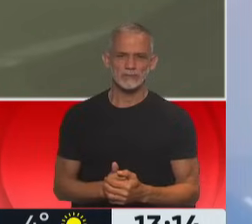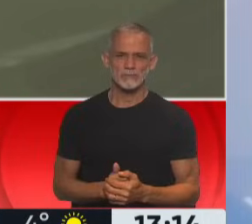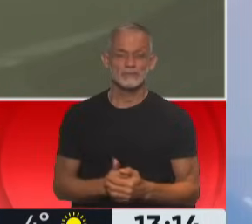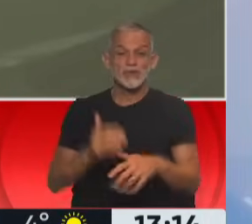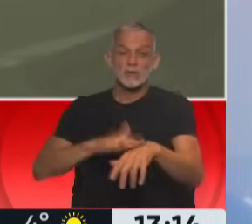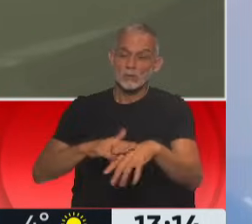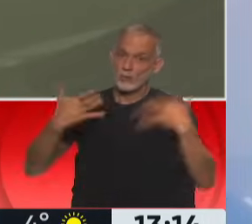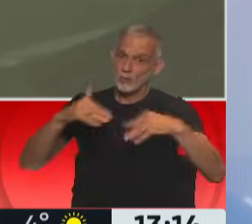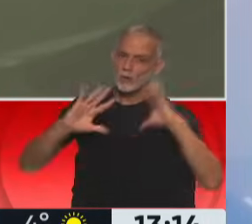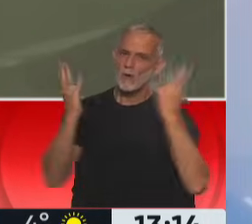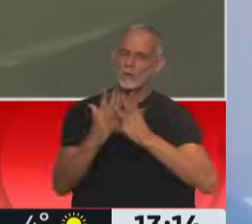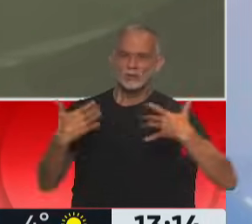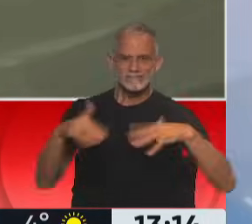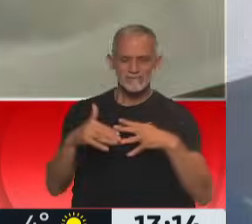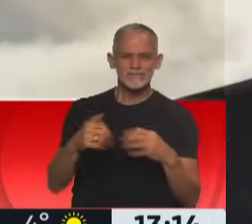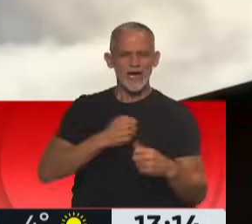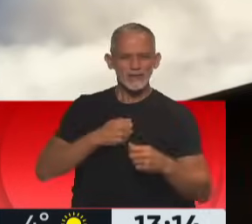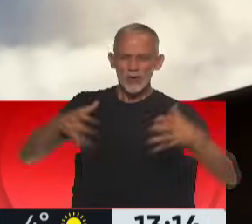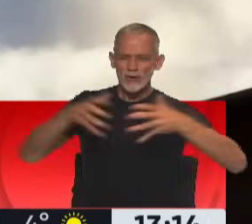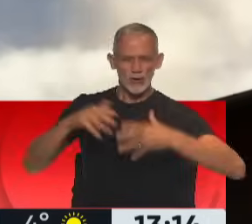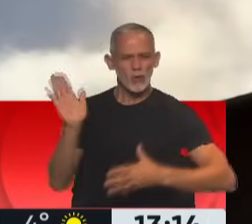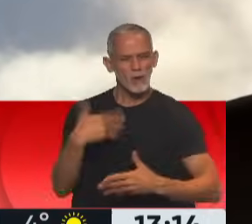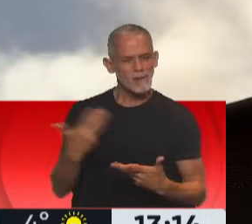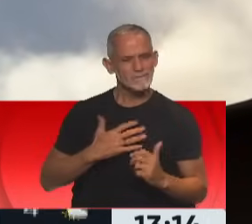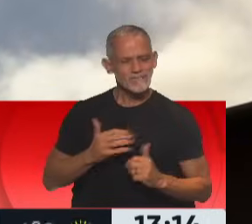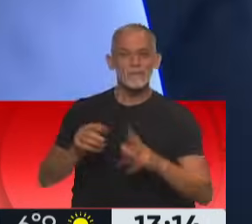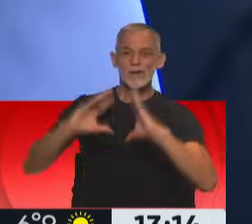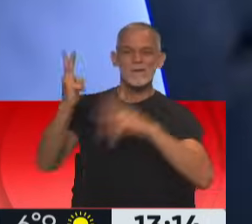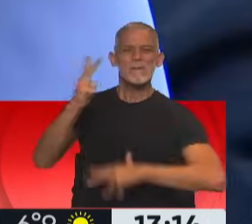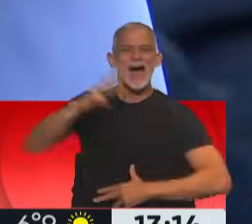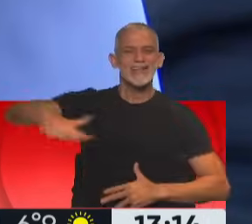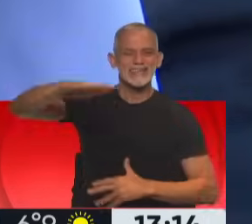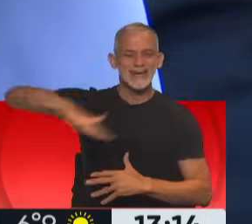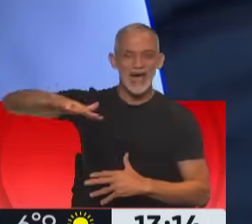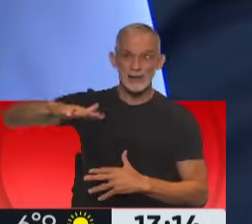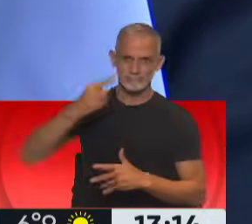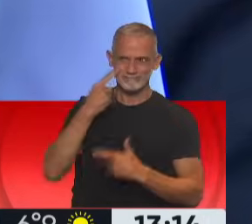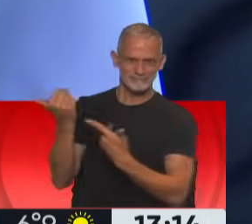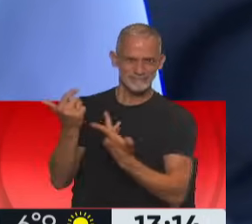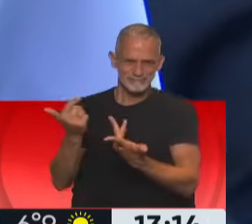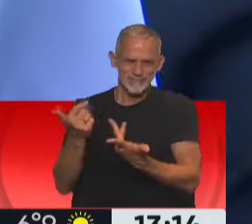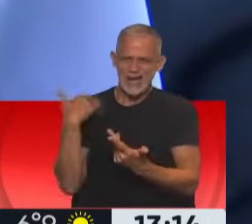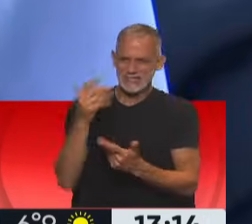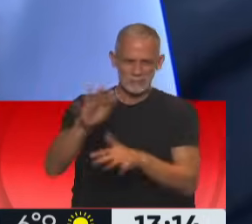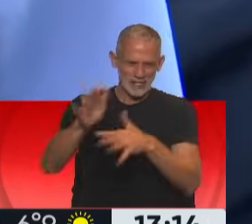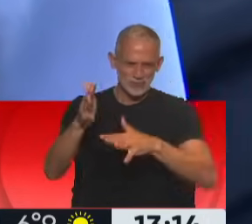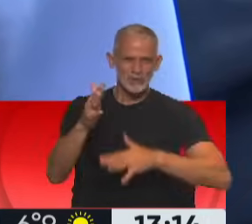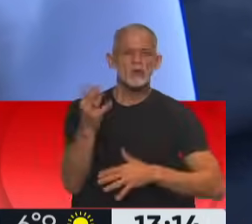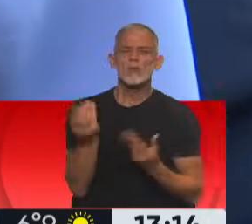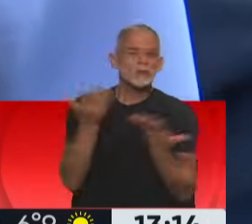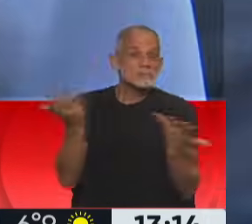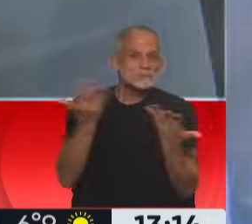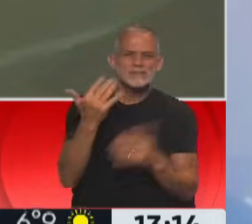para el mundo, qué momento para la comunidad católica allí en el Vaticano. Esta es la imagen hace aproximadamente,